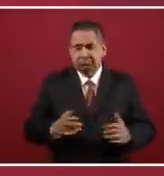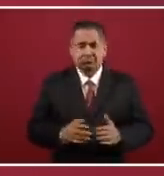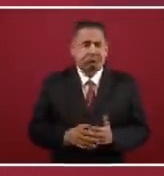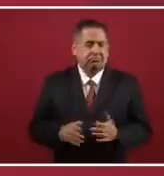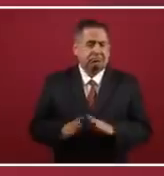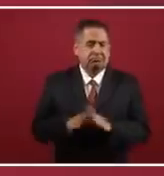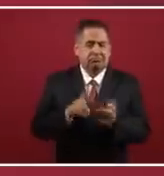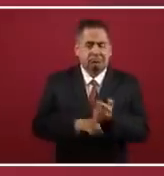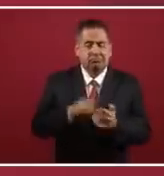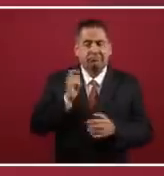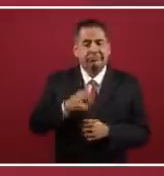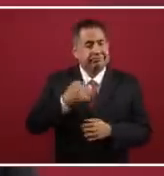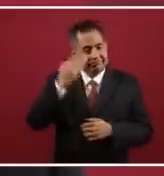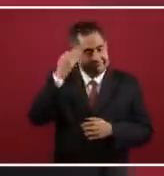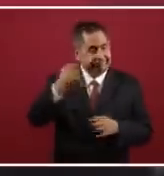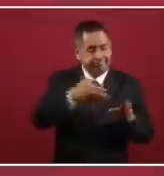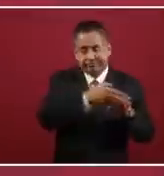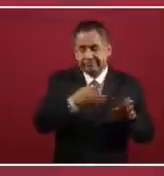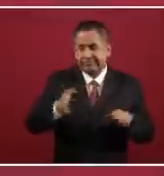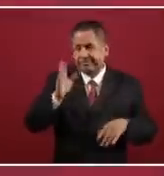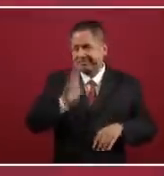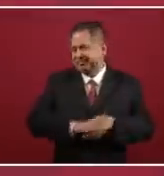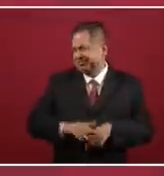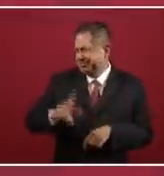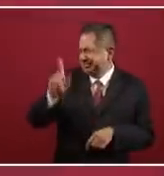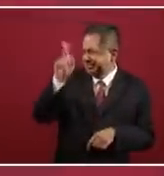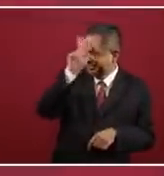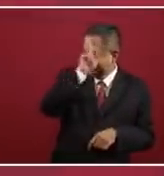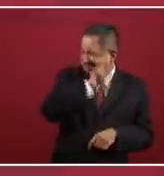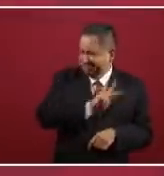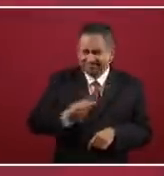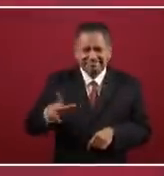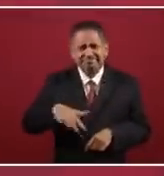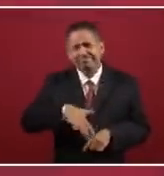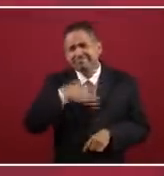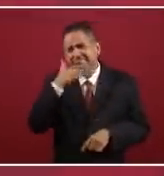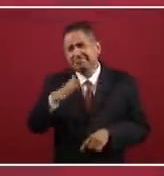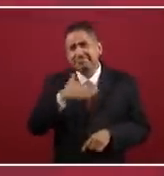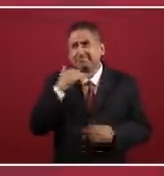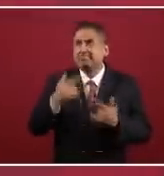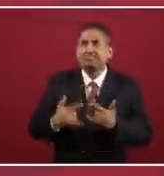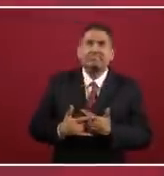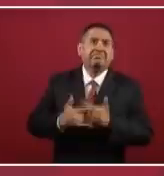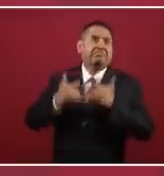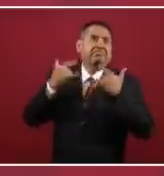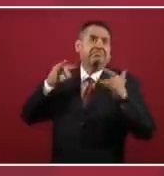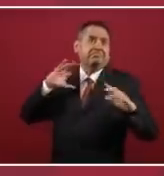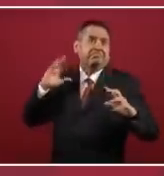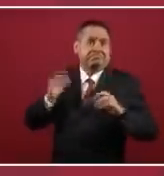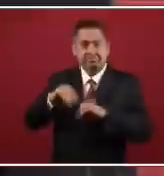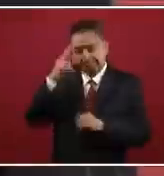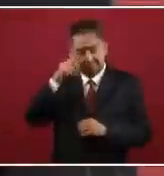Estamos hablando del periodo de mayor corrupción en la historia de México.